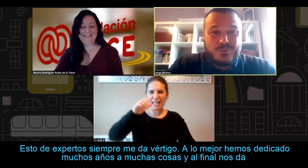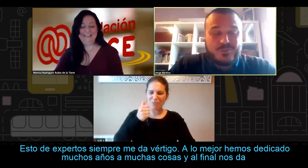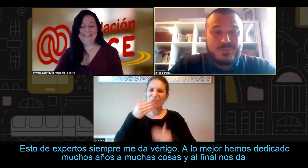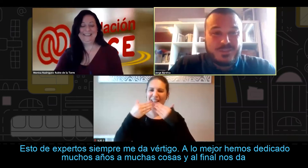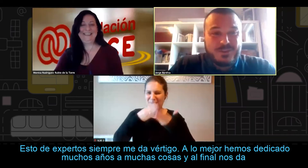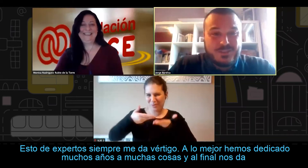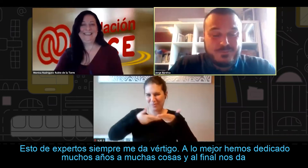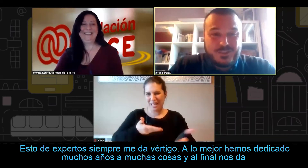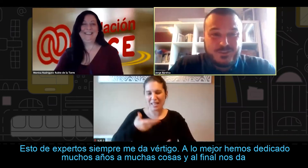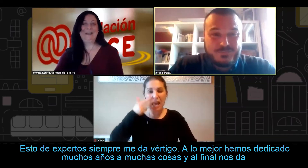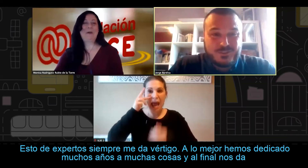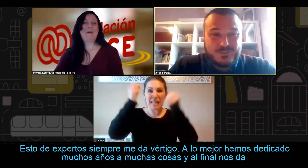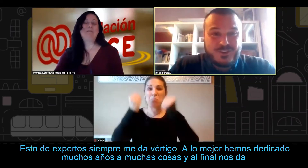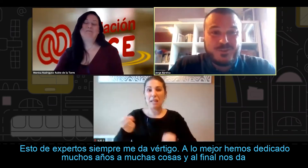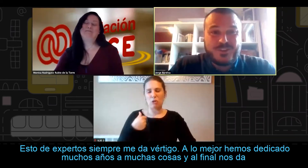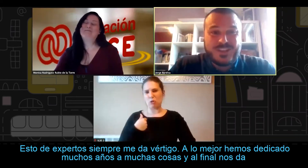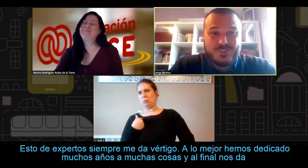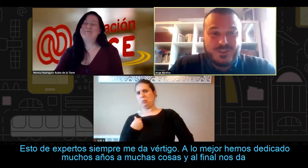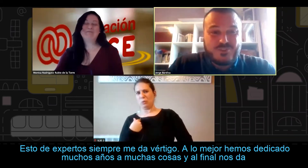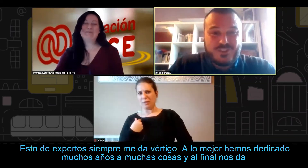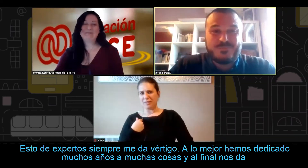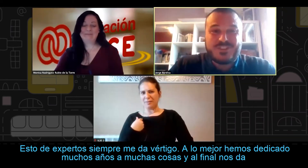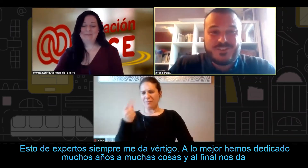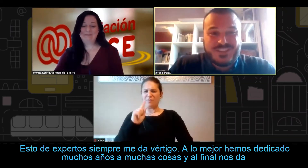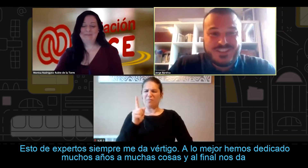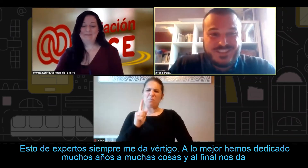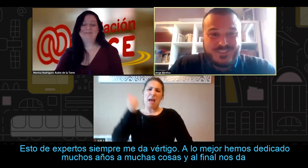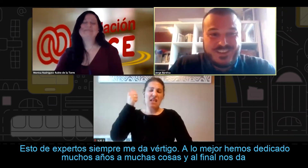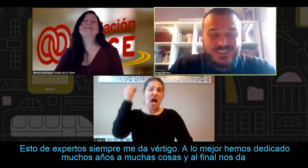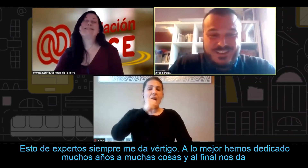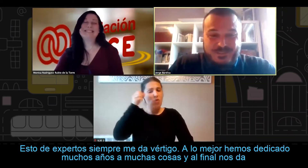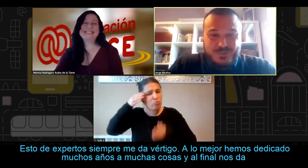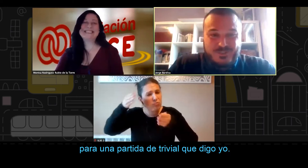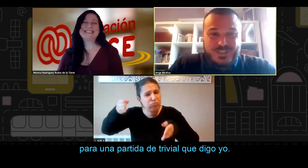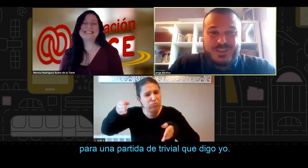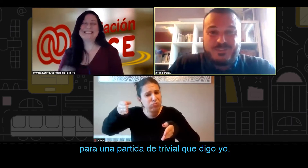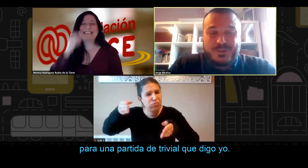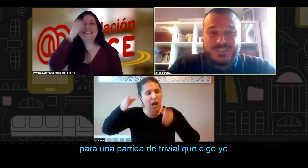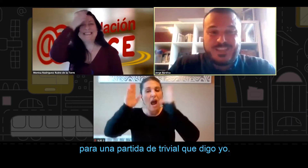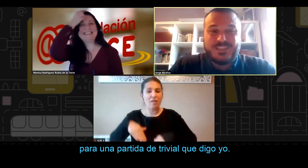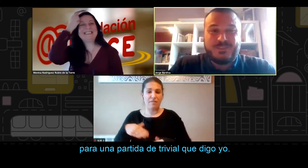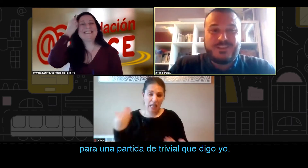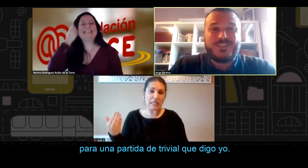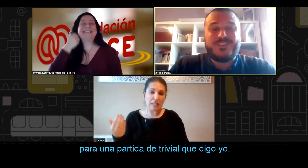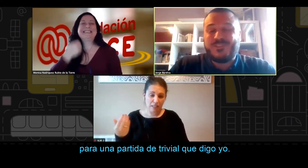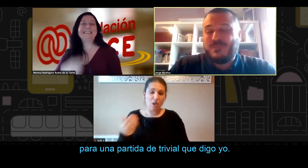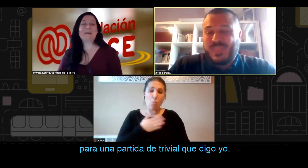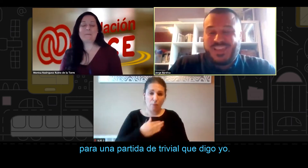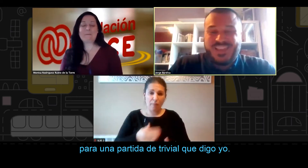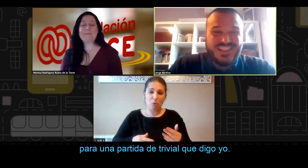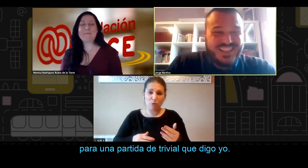un poco más de vértigo porque digo, expertos no, a lo mejor es que hemos dedicado muchos años a muchas cosas y al final pues nos da para una partida de trivial, ¿no? Que digo